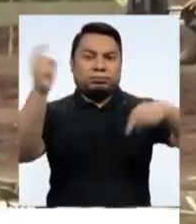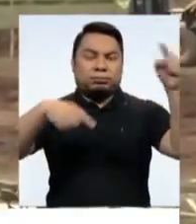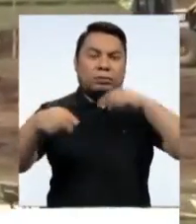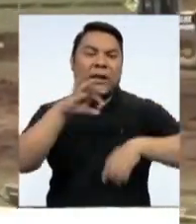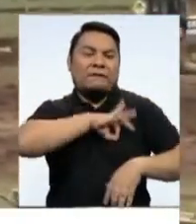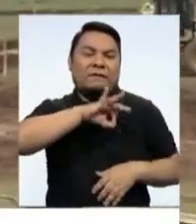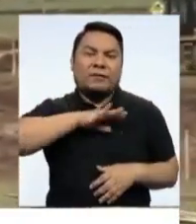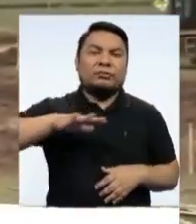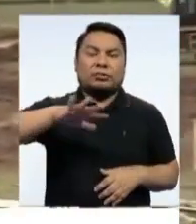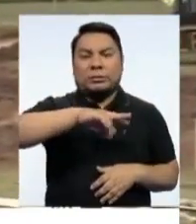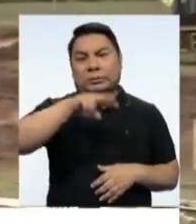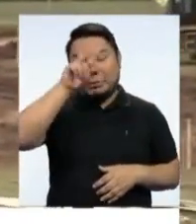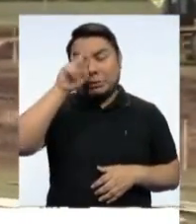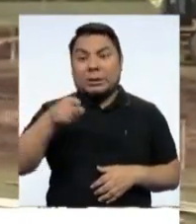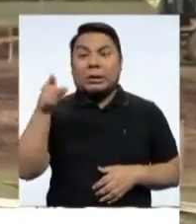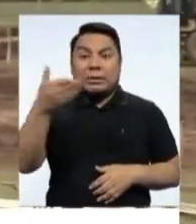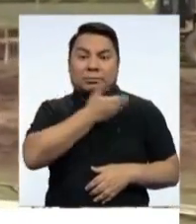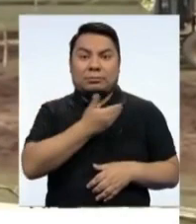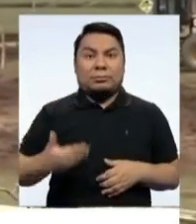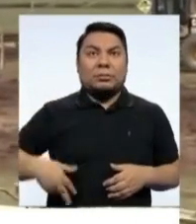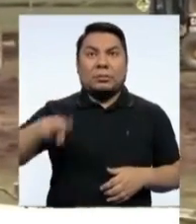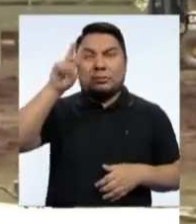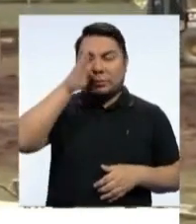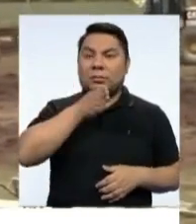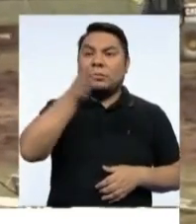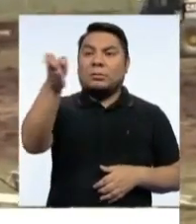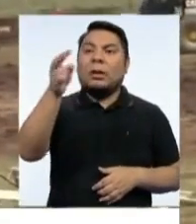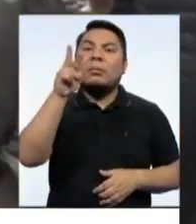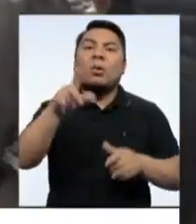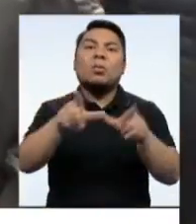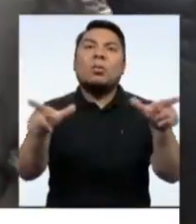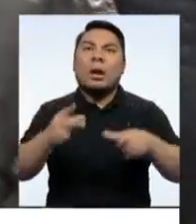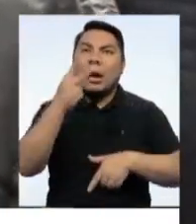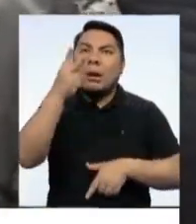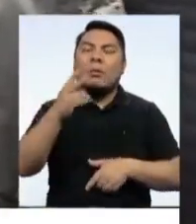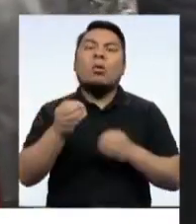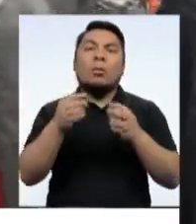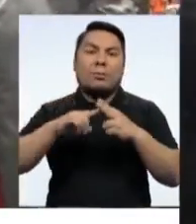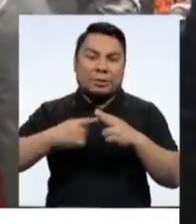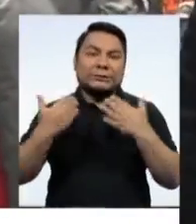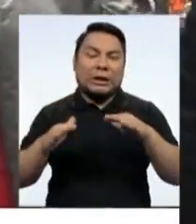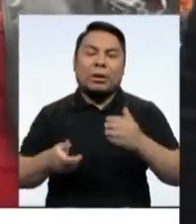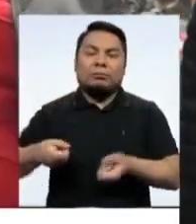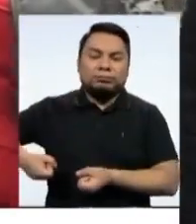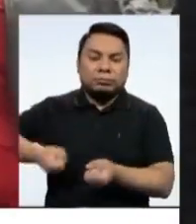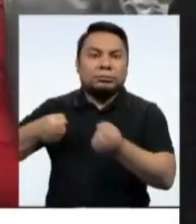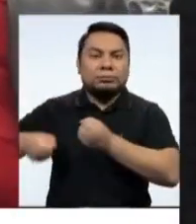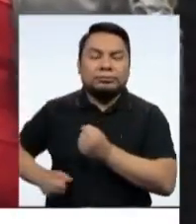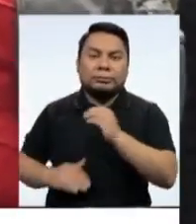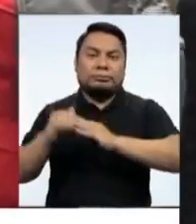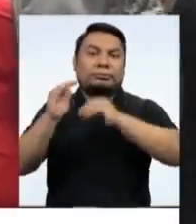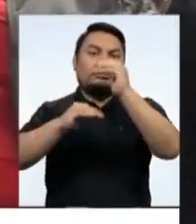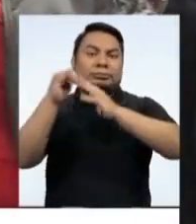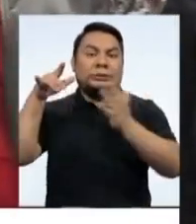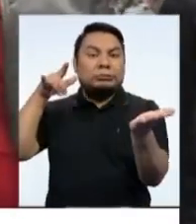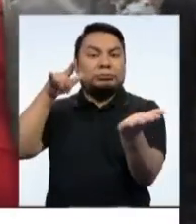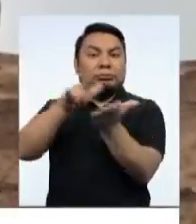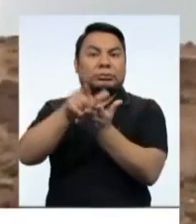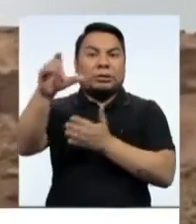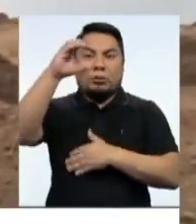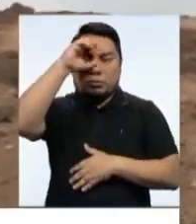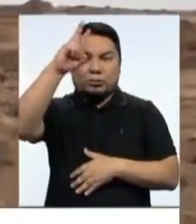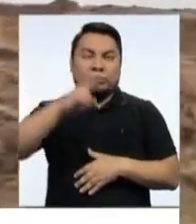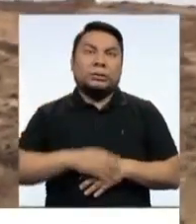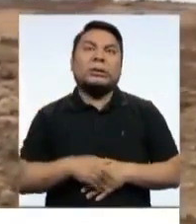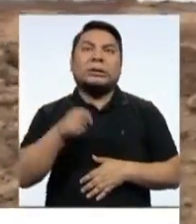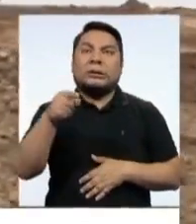de todo el país. El jefe de Estado viajó hasta la región para inspeccionar el avance de los movimientos de tierras para la construcción del terminal aéreo en Chinchero,